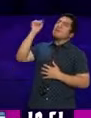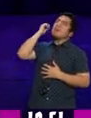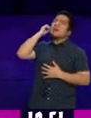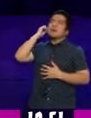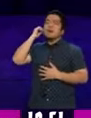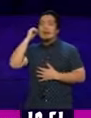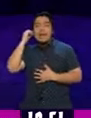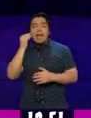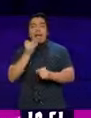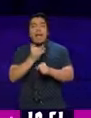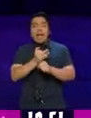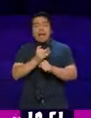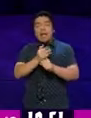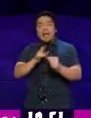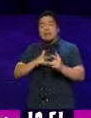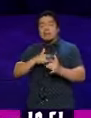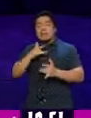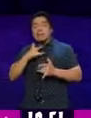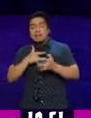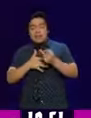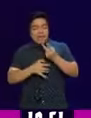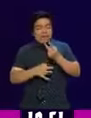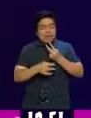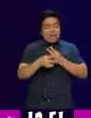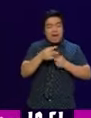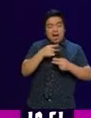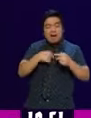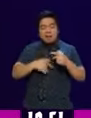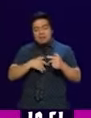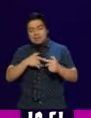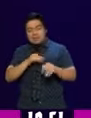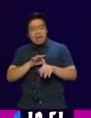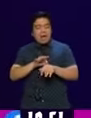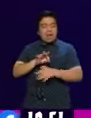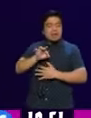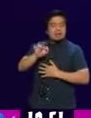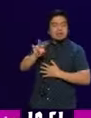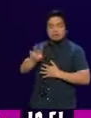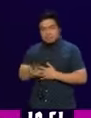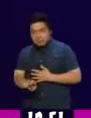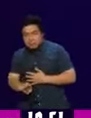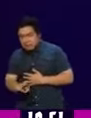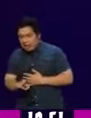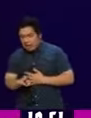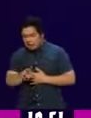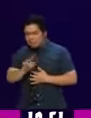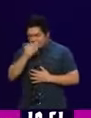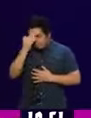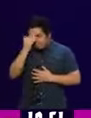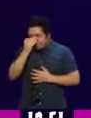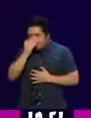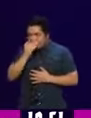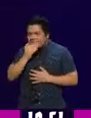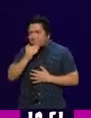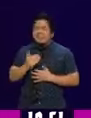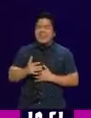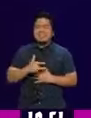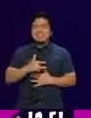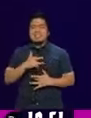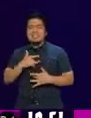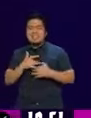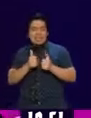Y ahora que ella es mi verdad, sabiendo que ya